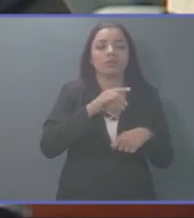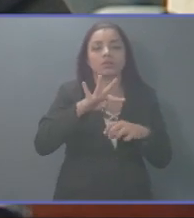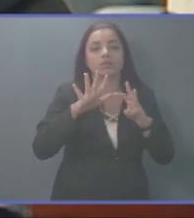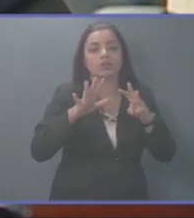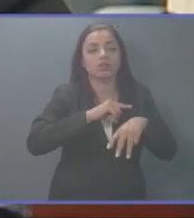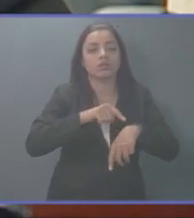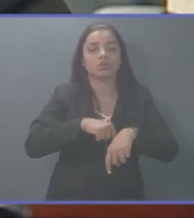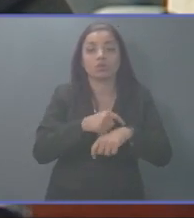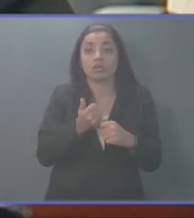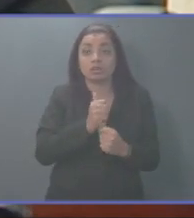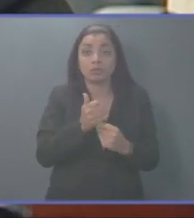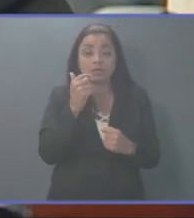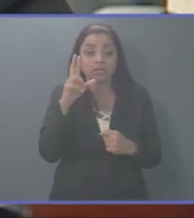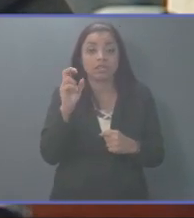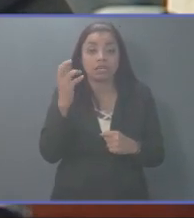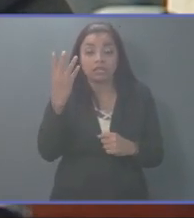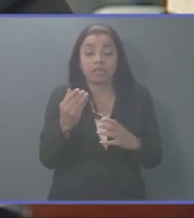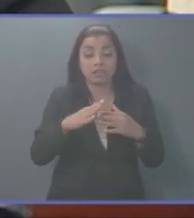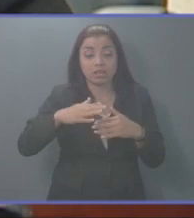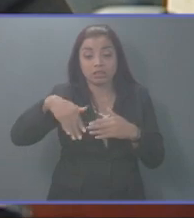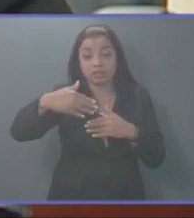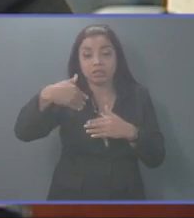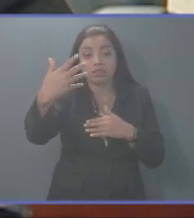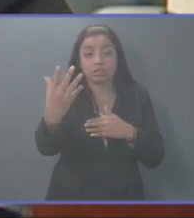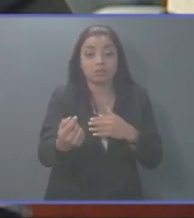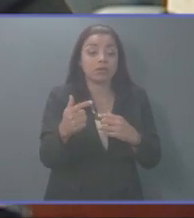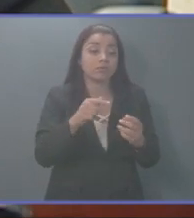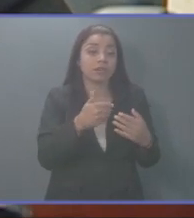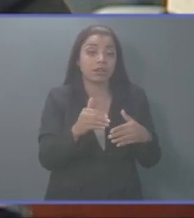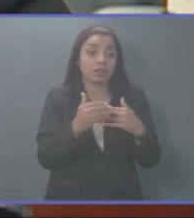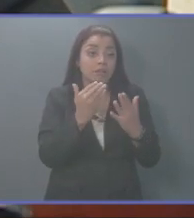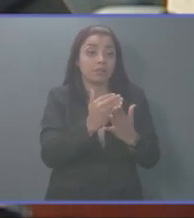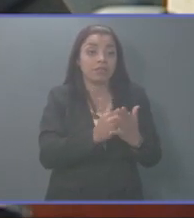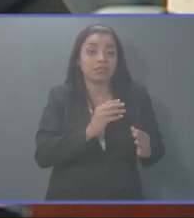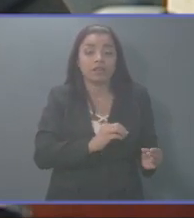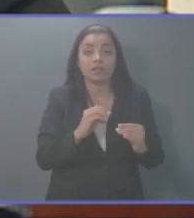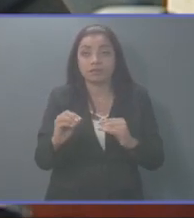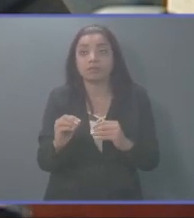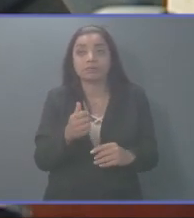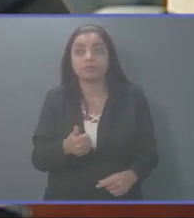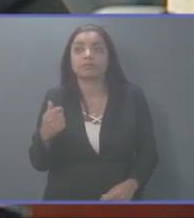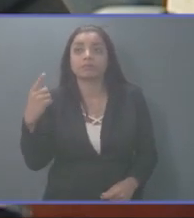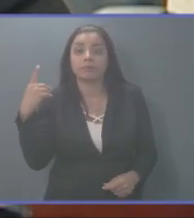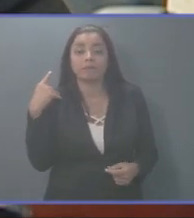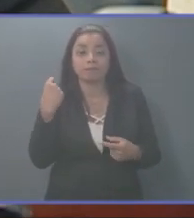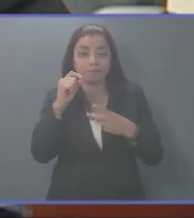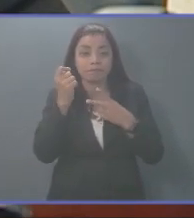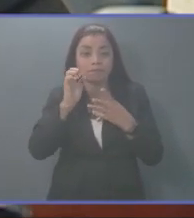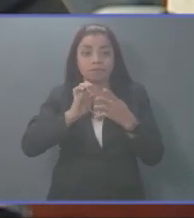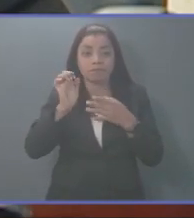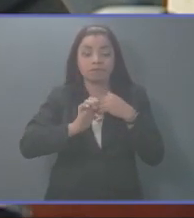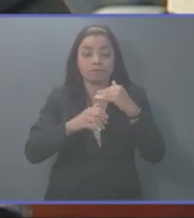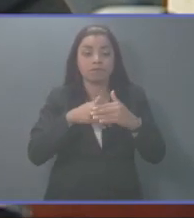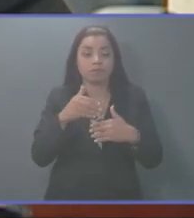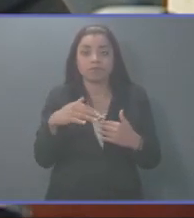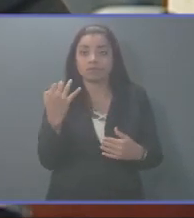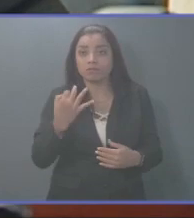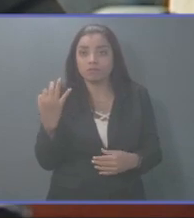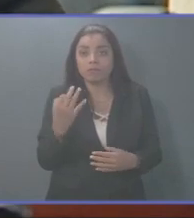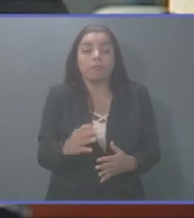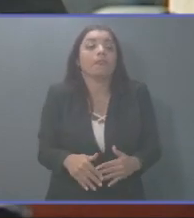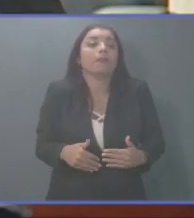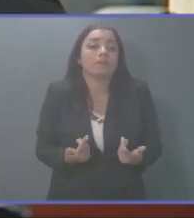48 horas dentro de los 30 días siguientes a la adopción de las medidas. La dirección realizará una nueva evaluación de necesidades para determinar